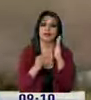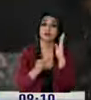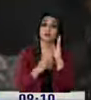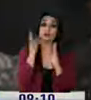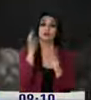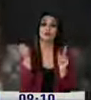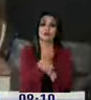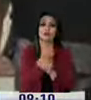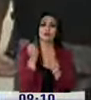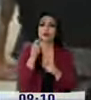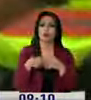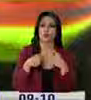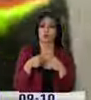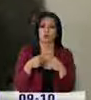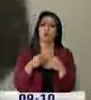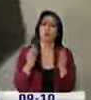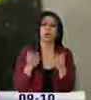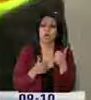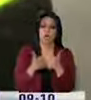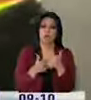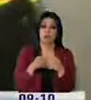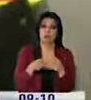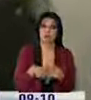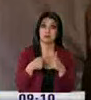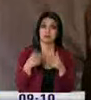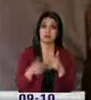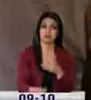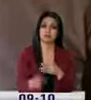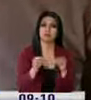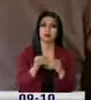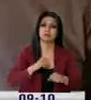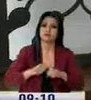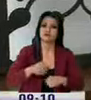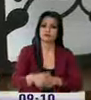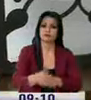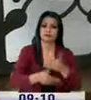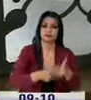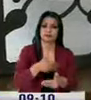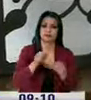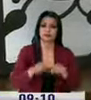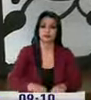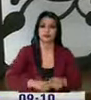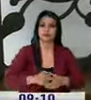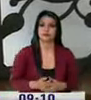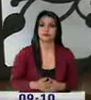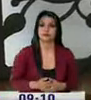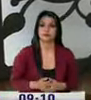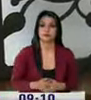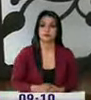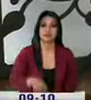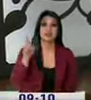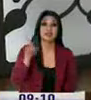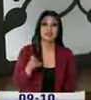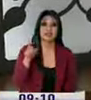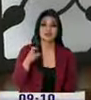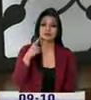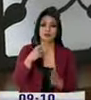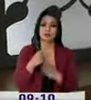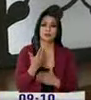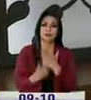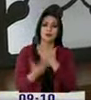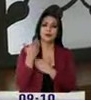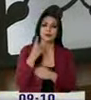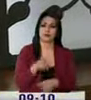Violencia contra la Mujer, para que con esto exista una mayor agilidad en los procesos. Necesitamos poder tener, como tuvimos